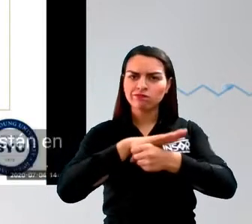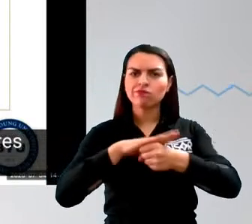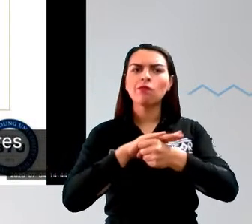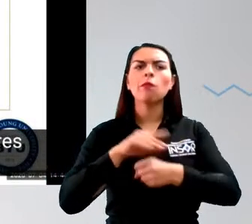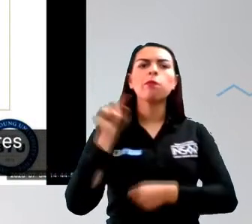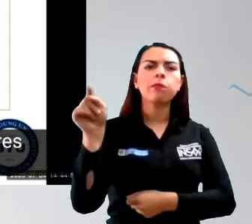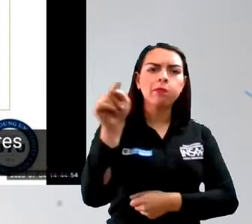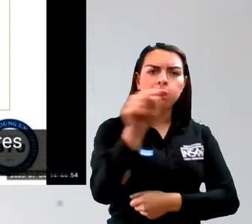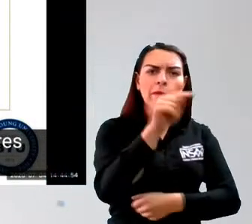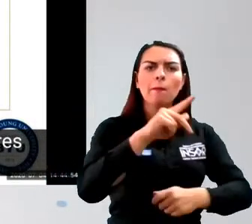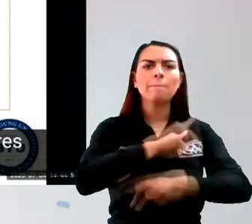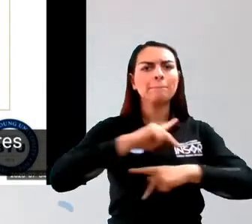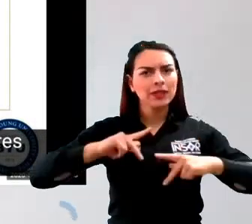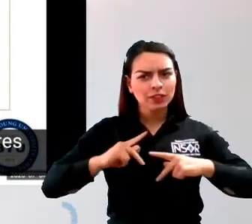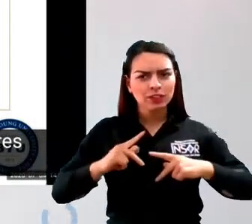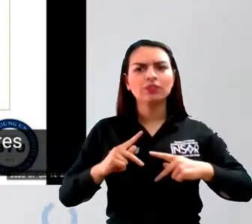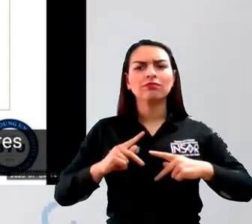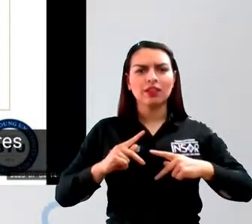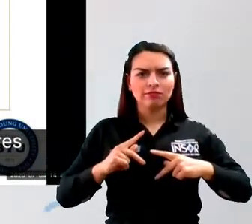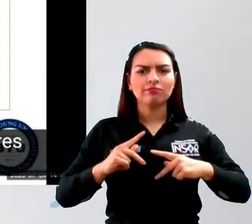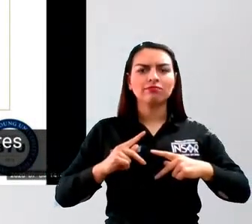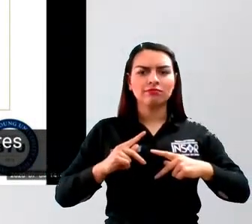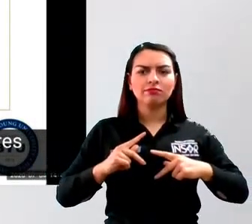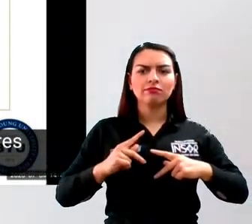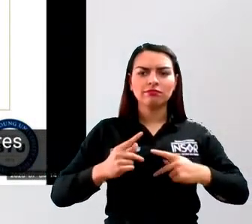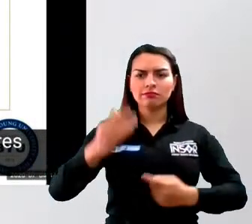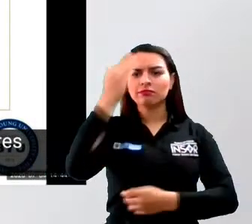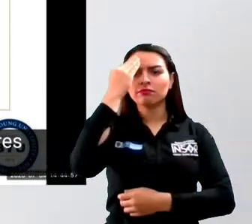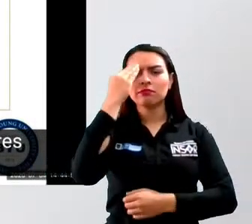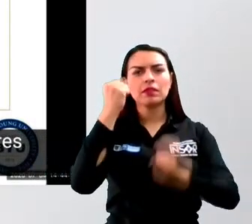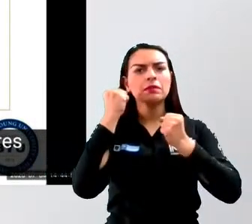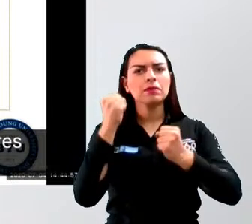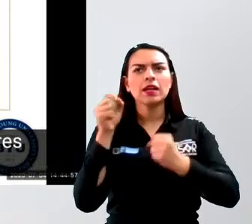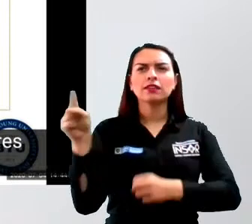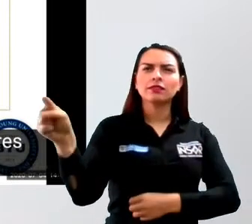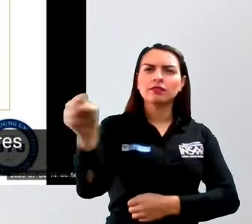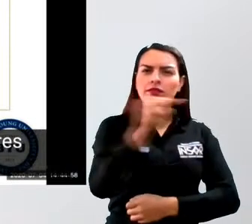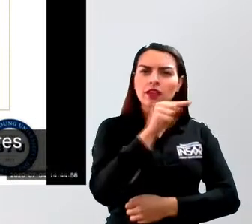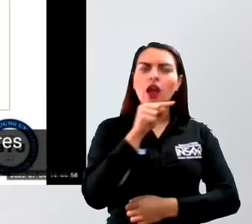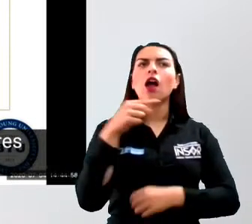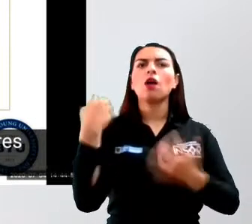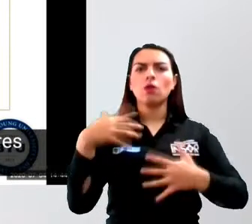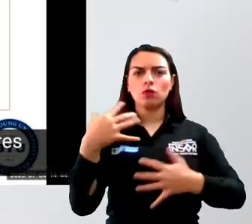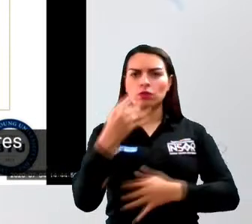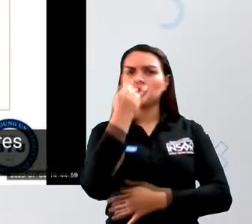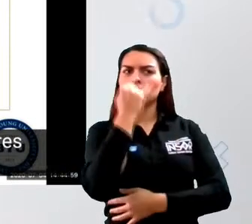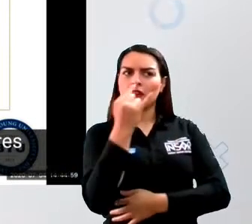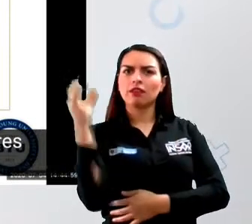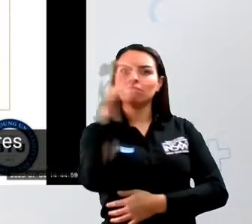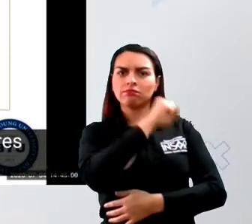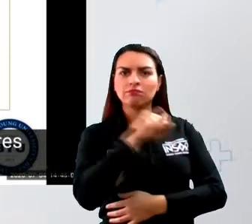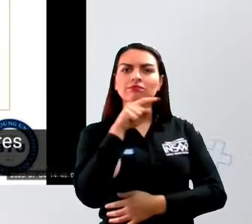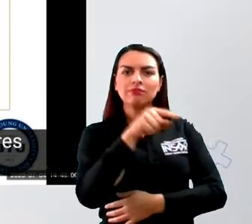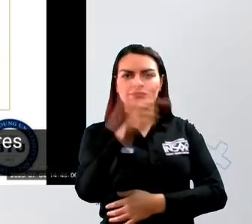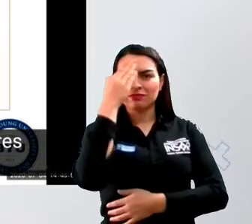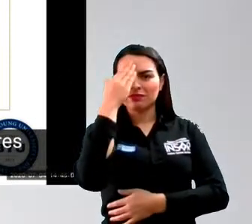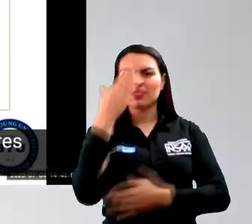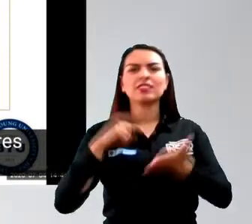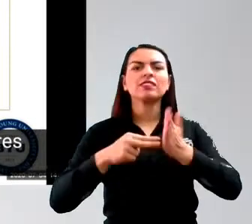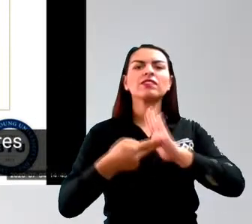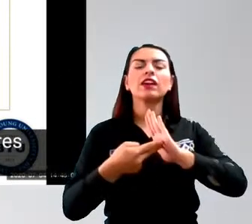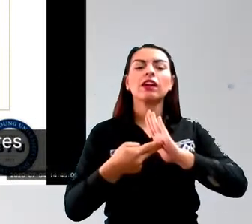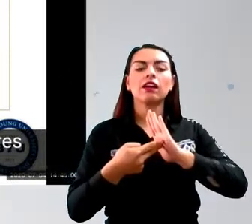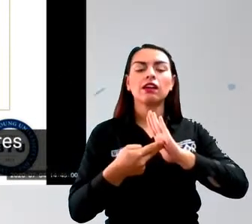personal también, las cosas que están en el entorno del curso. De manera interesante, esta es la única cosa acerca de